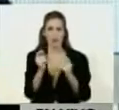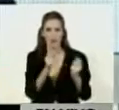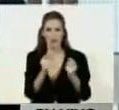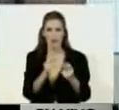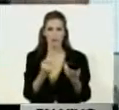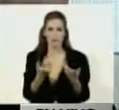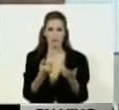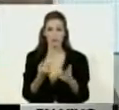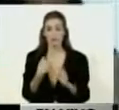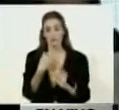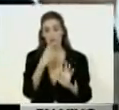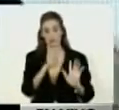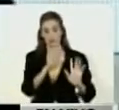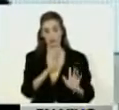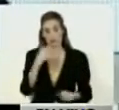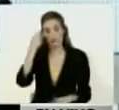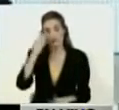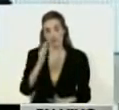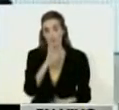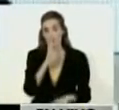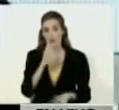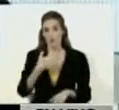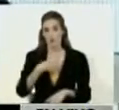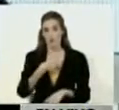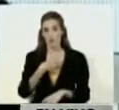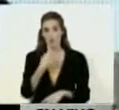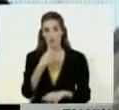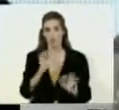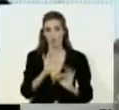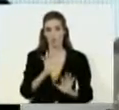conversando, debatiendo. Yo le dije, bueno, pensé que no era el momento.